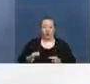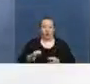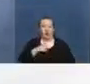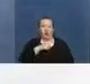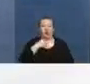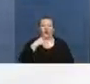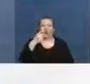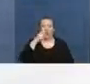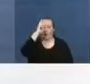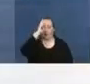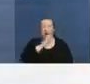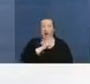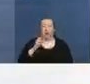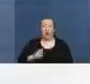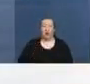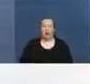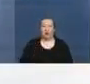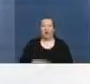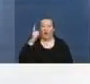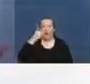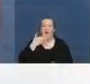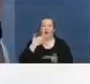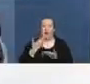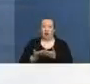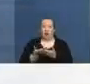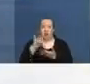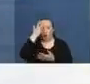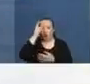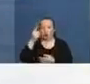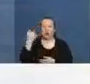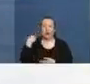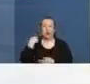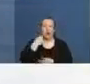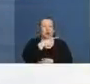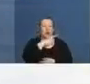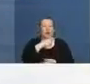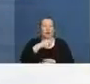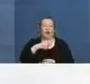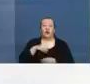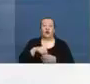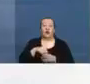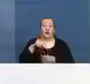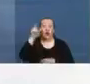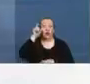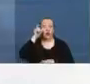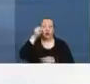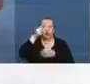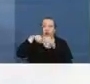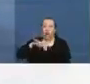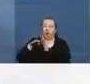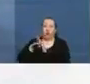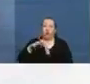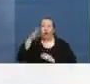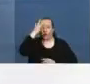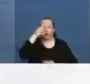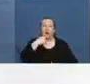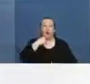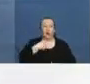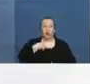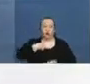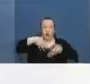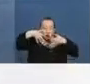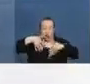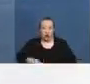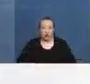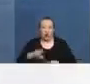papá francisco hay que agradecerle al que lo tiene en paraíso fiscal porque nosotros tenemos en caletas lo tengo en oro enterrado en qatar también